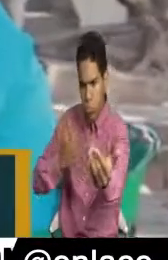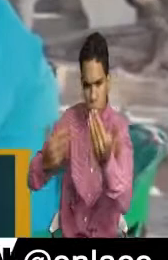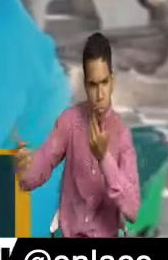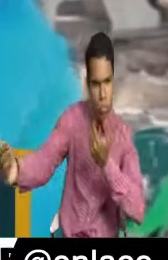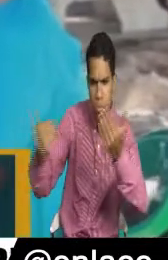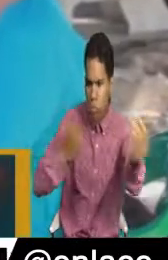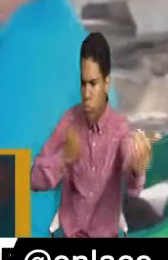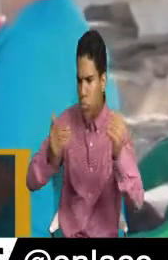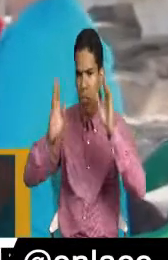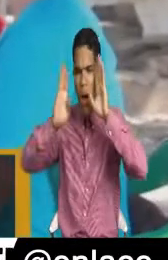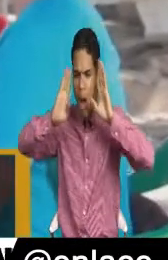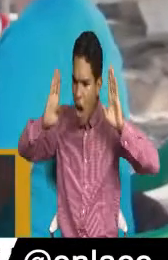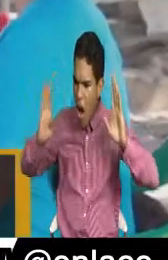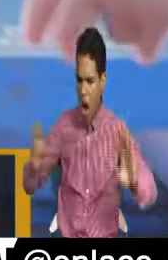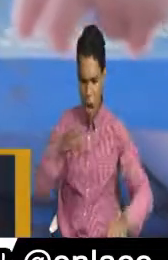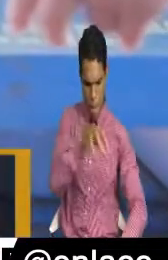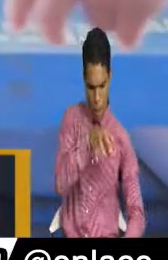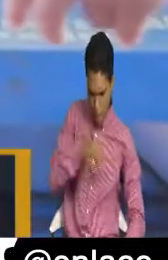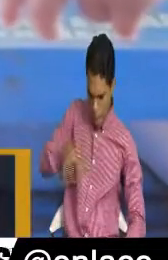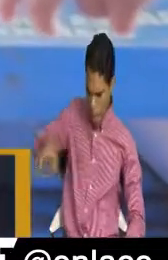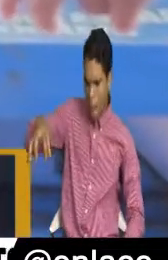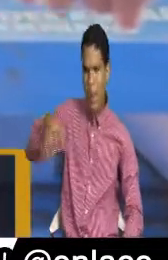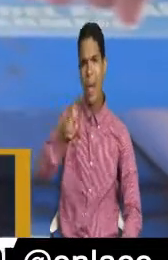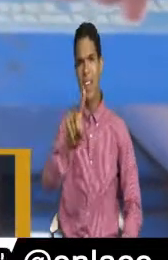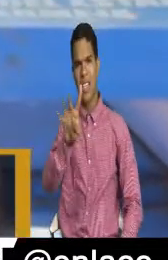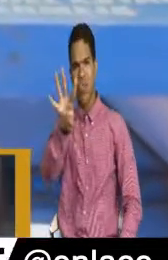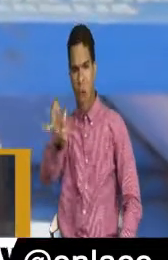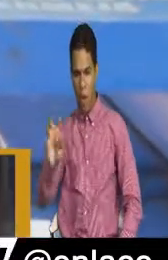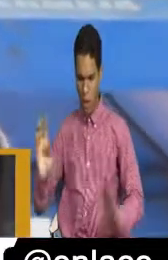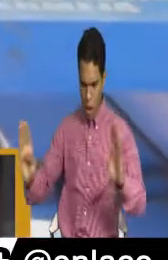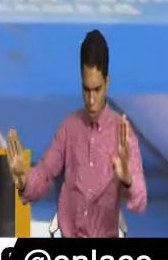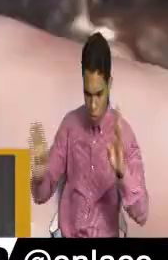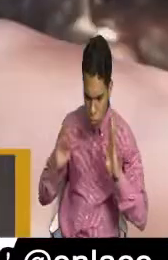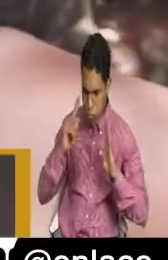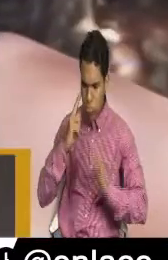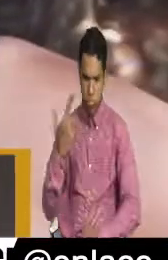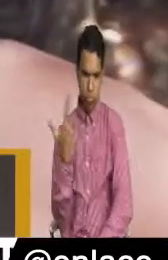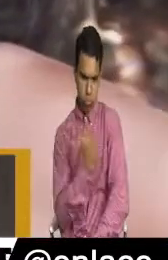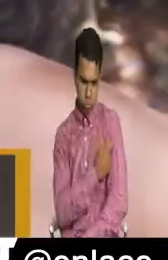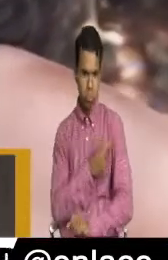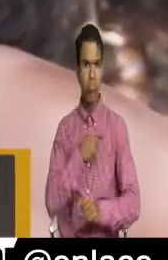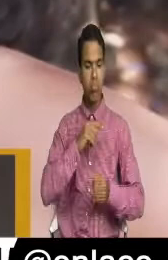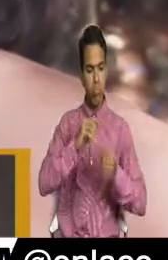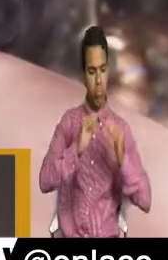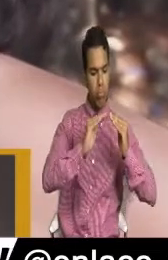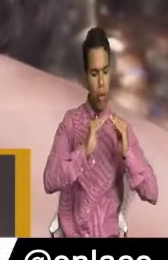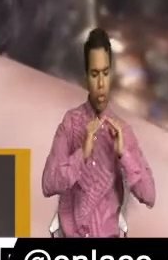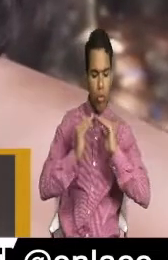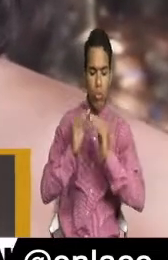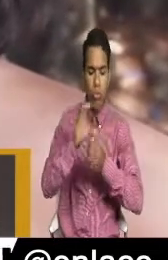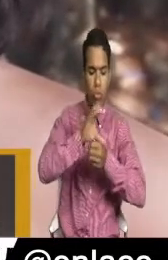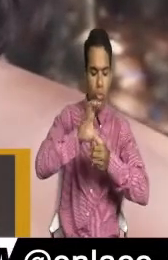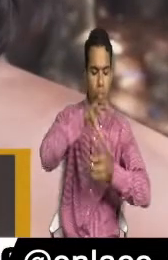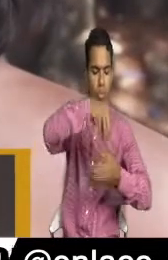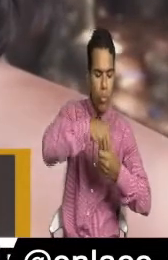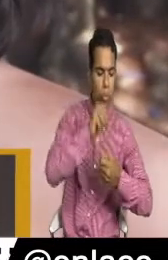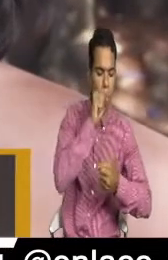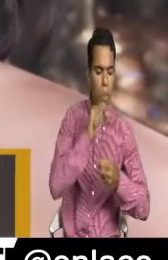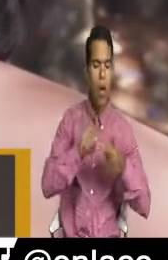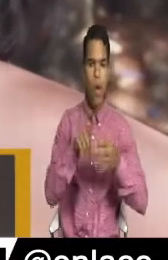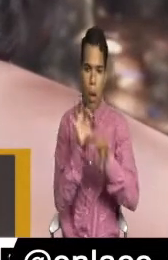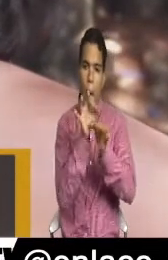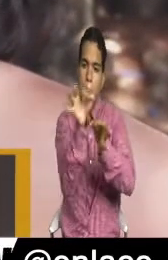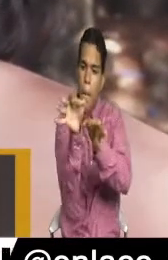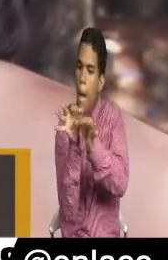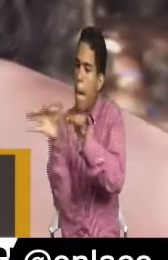19 puntos de vacunación habilitados en la zona urbana y rural del municipio. Qué bueno, porque uno a veces se le olvidan las vacunas y ponerse